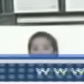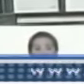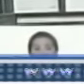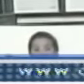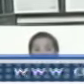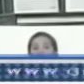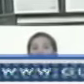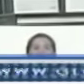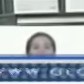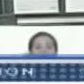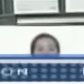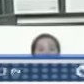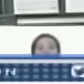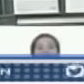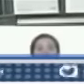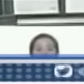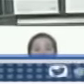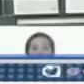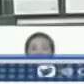lluvia,